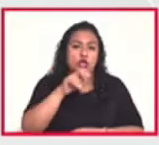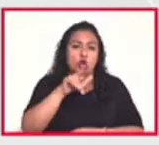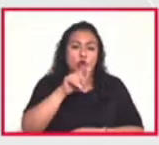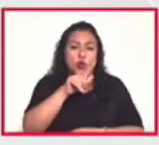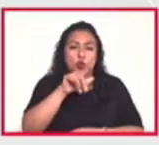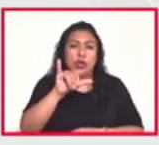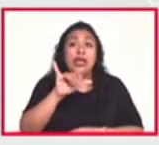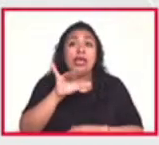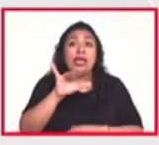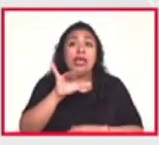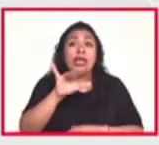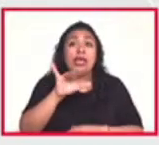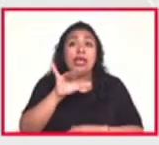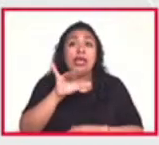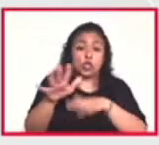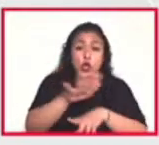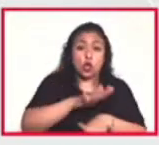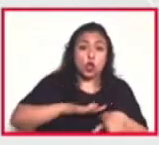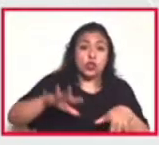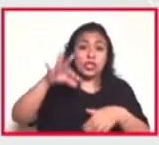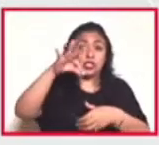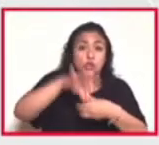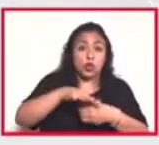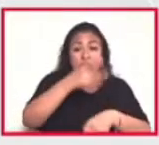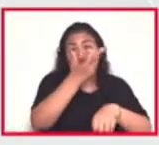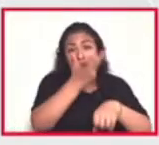en el contexto electoral de los Estados Unidos.